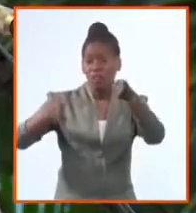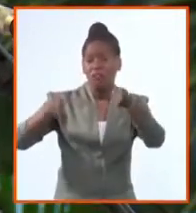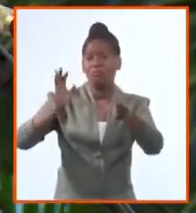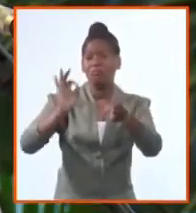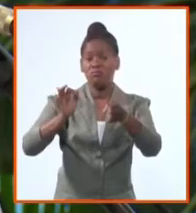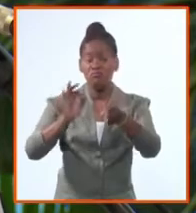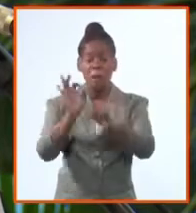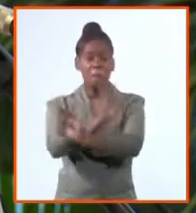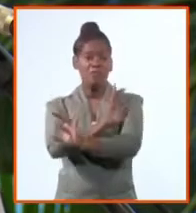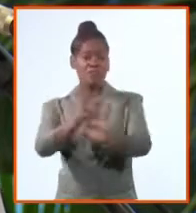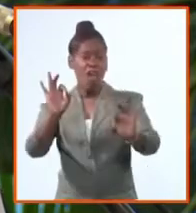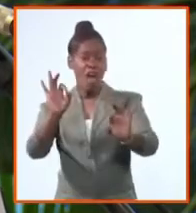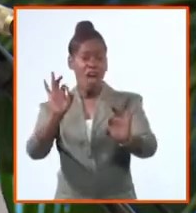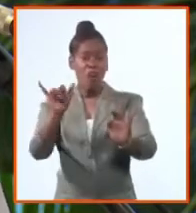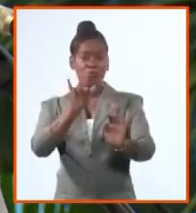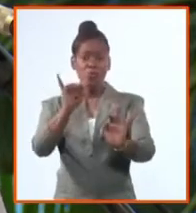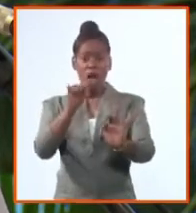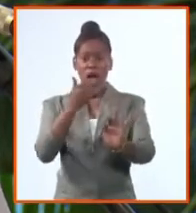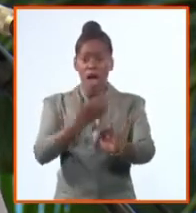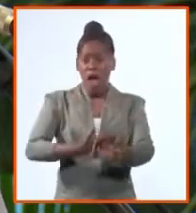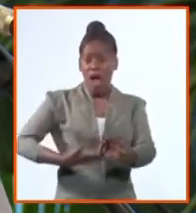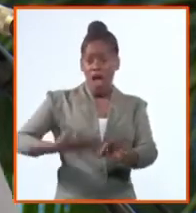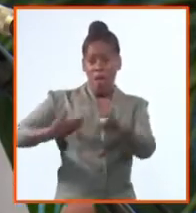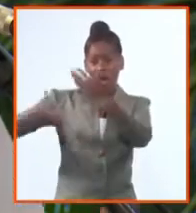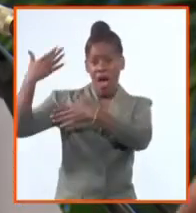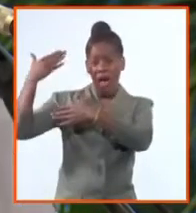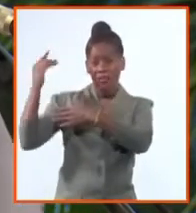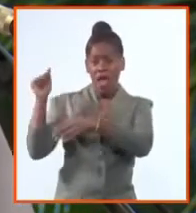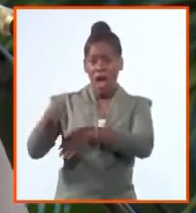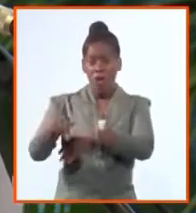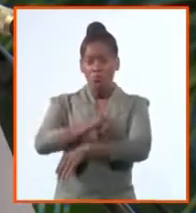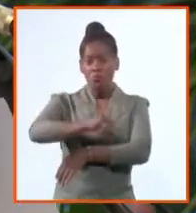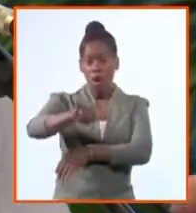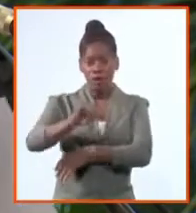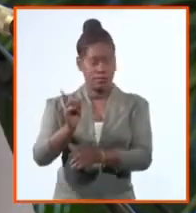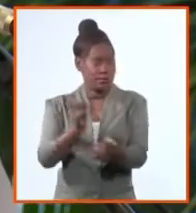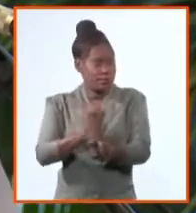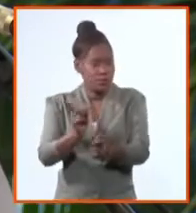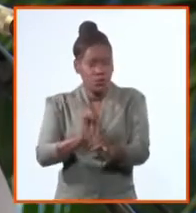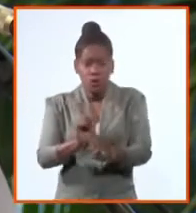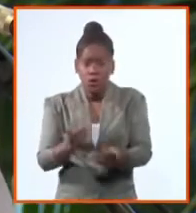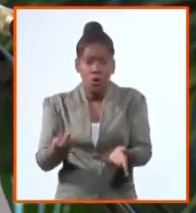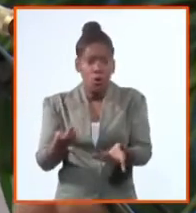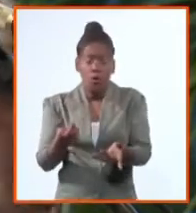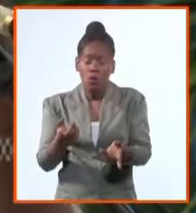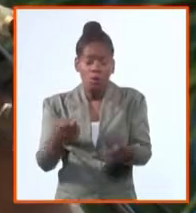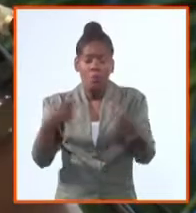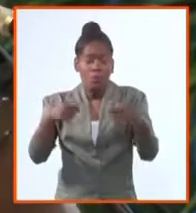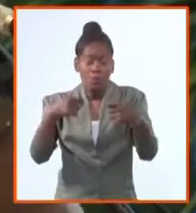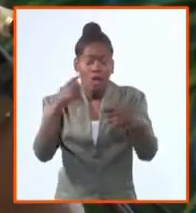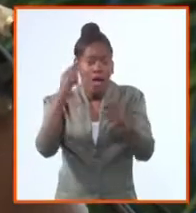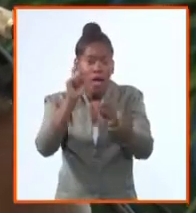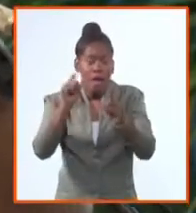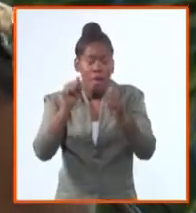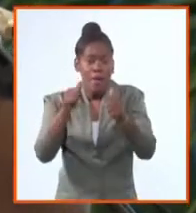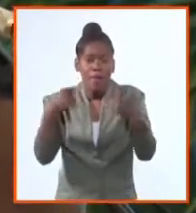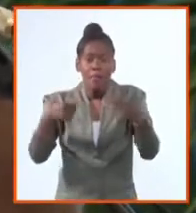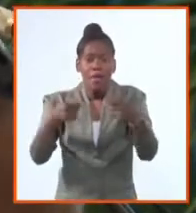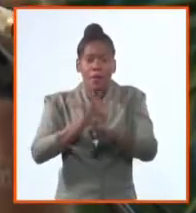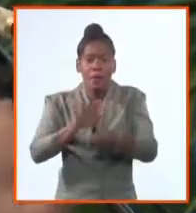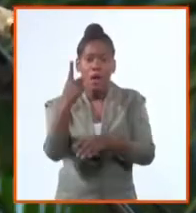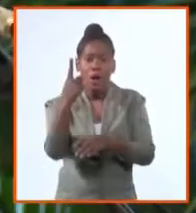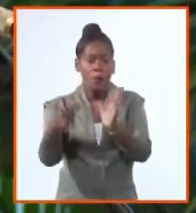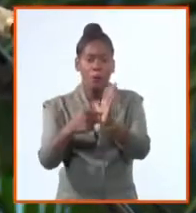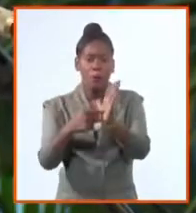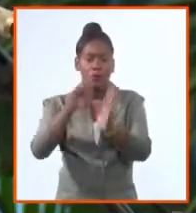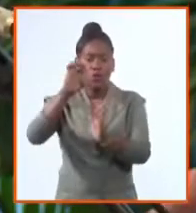crisis que enfrentaba el país de esa naturaleza. Y como tal, bueno, se agotaron una serie de recursos para enfrentarla que no